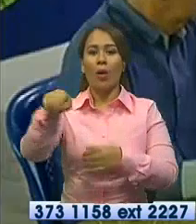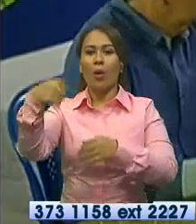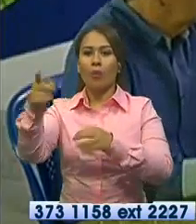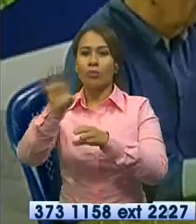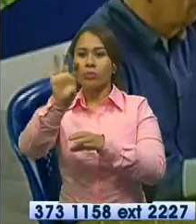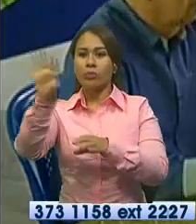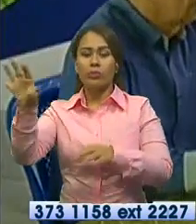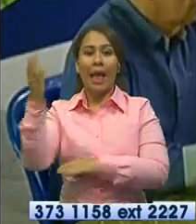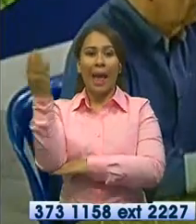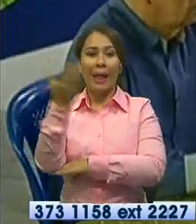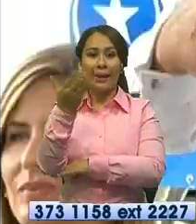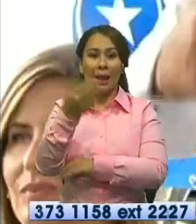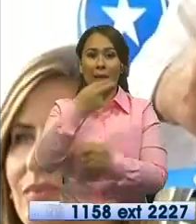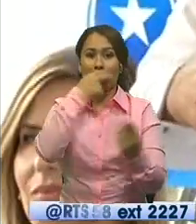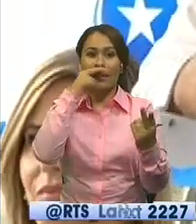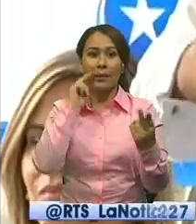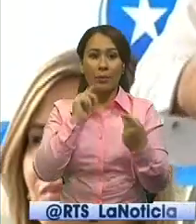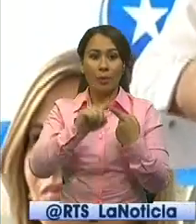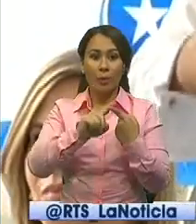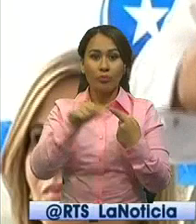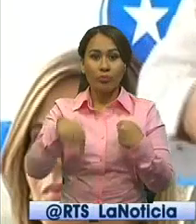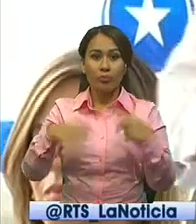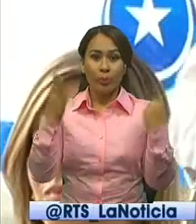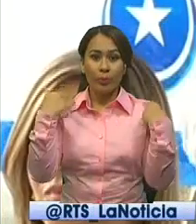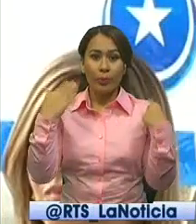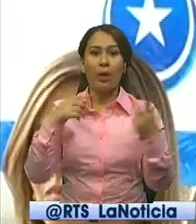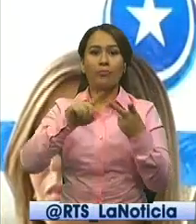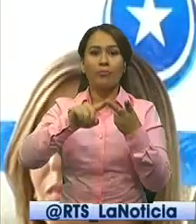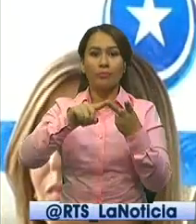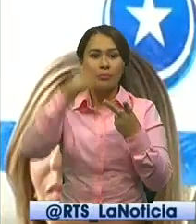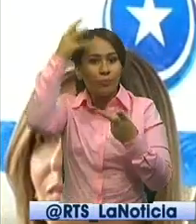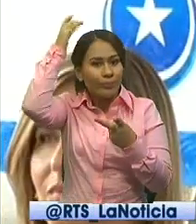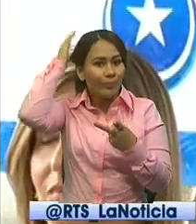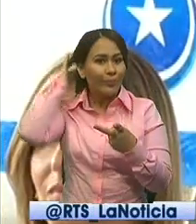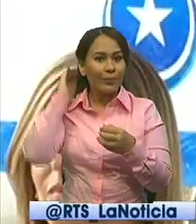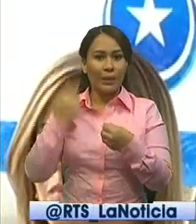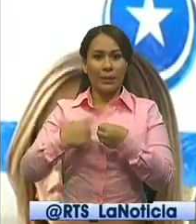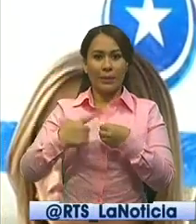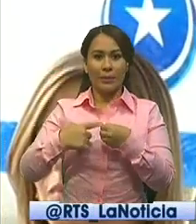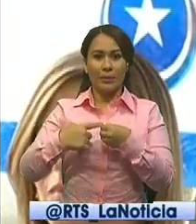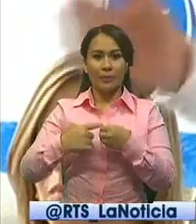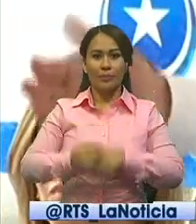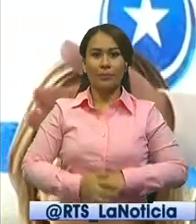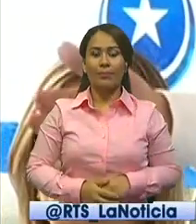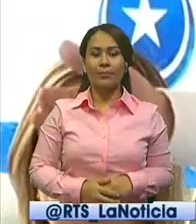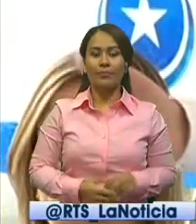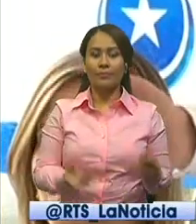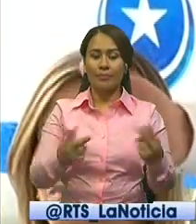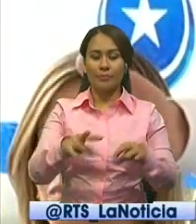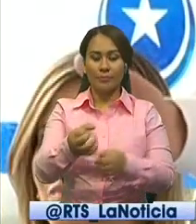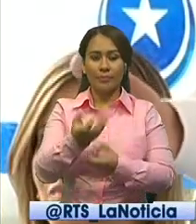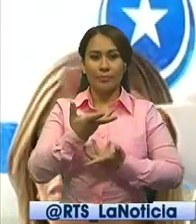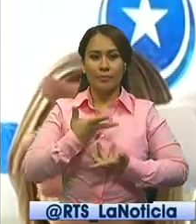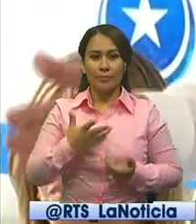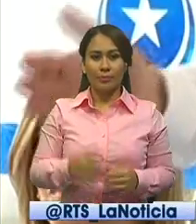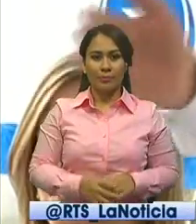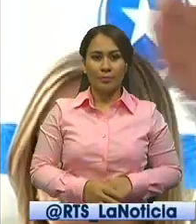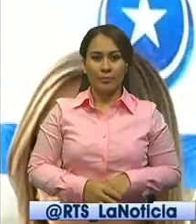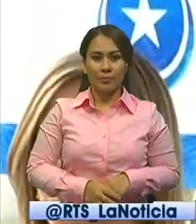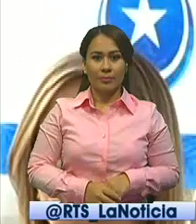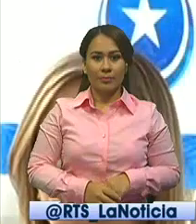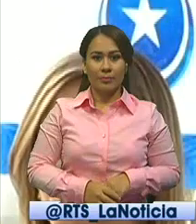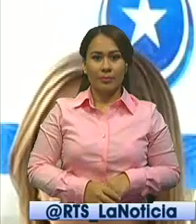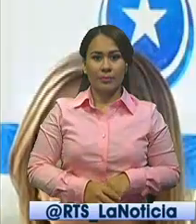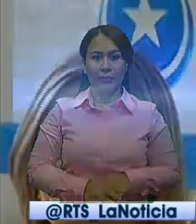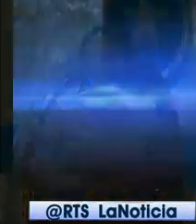con los alcaldes Jaime Nebot de Guayaquil y Mauricio Rodas de Quito, informó Ítalo